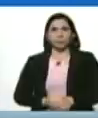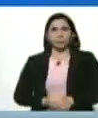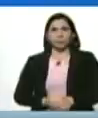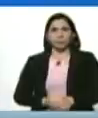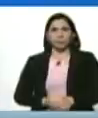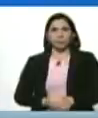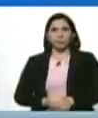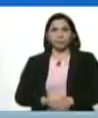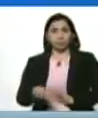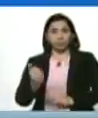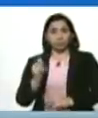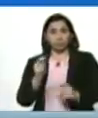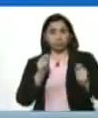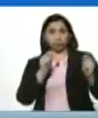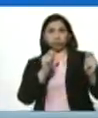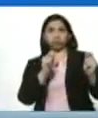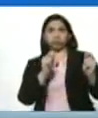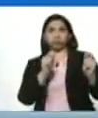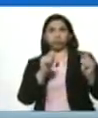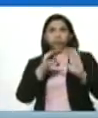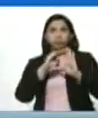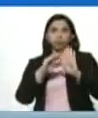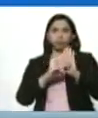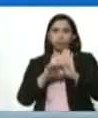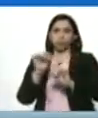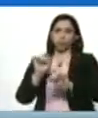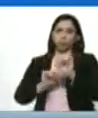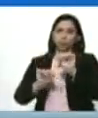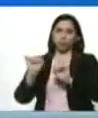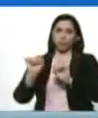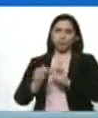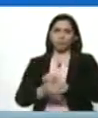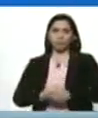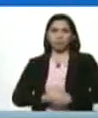y aquí están las medidas de protección